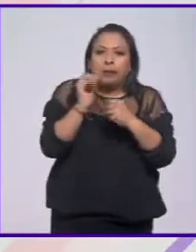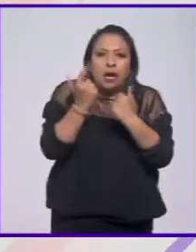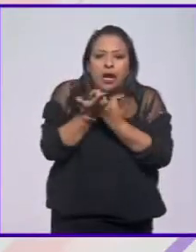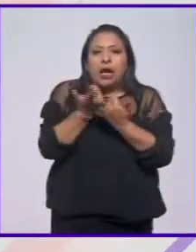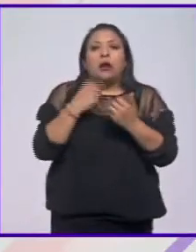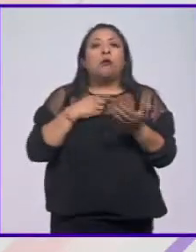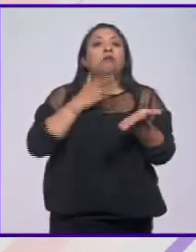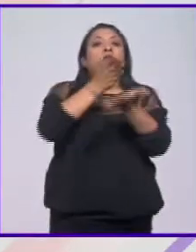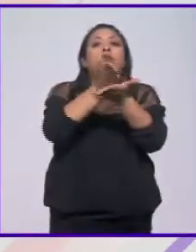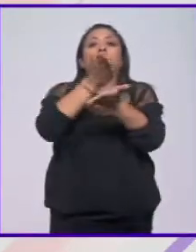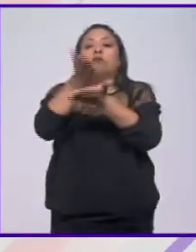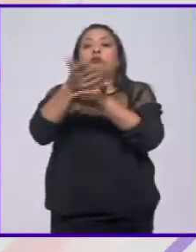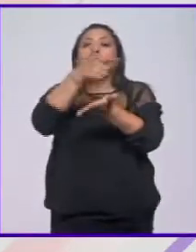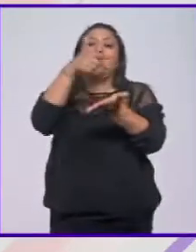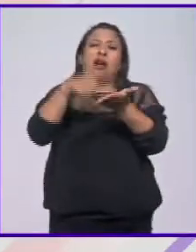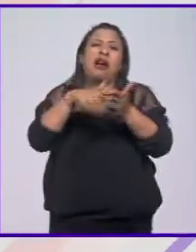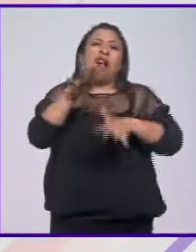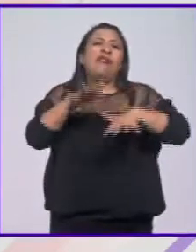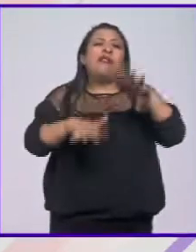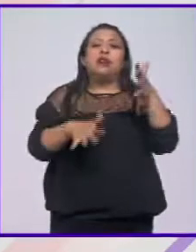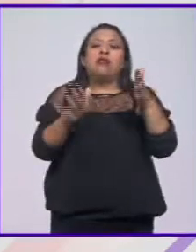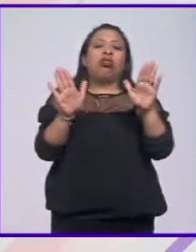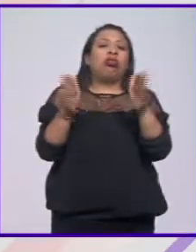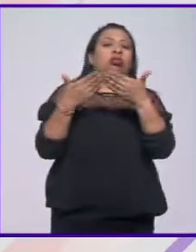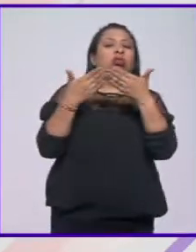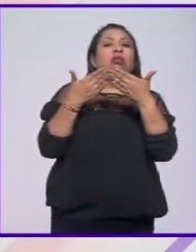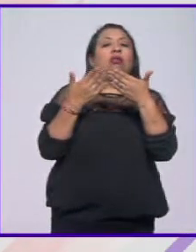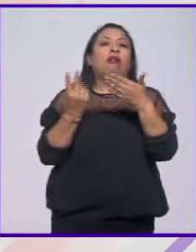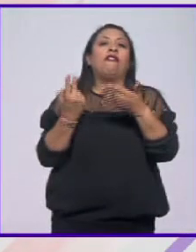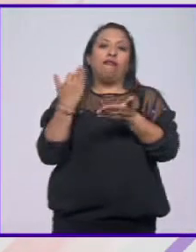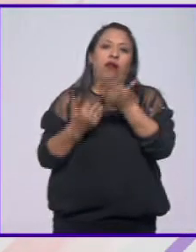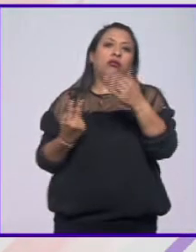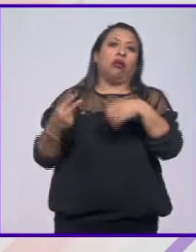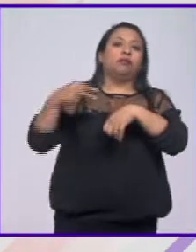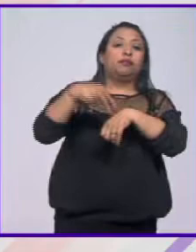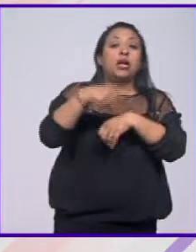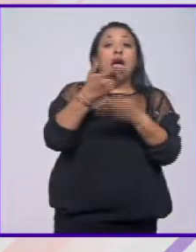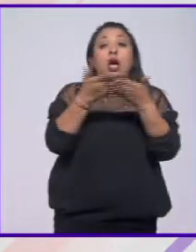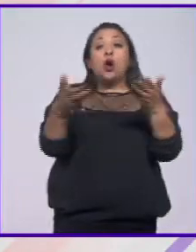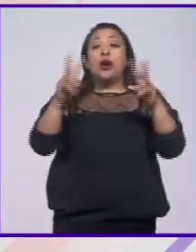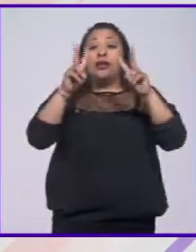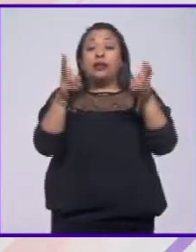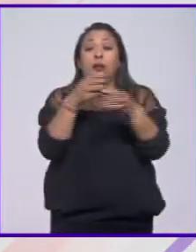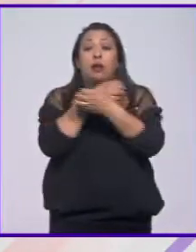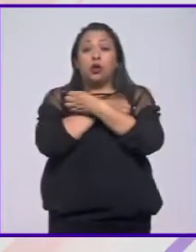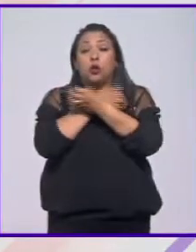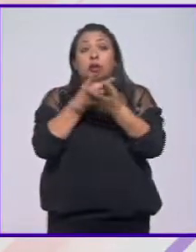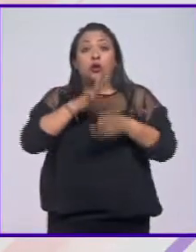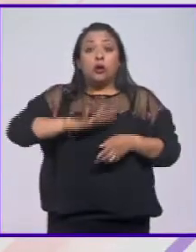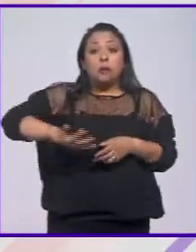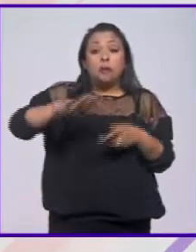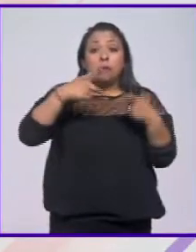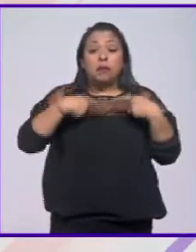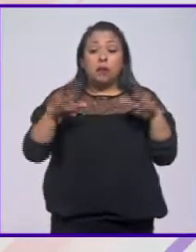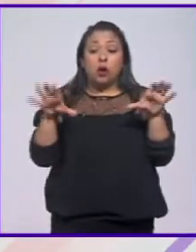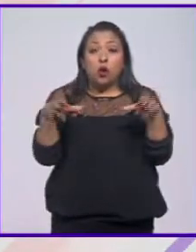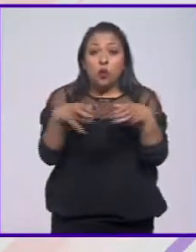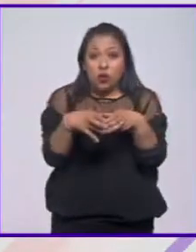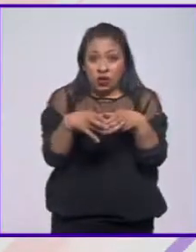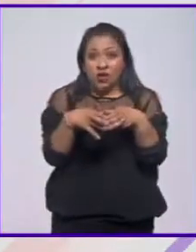en espacios en donde pues muchas veces no estamos y creo que es importante. Y en el tema de educación, pues la población y la